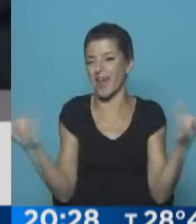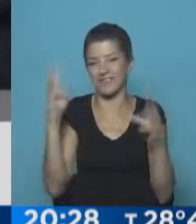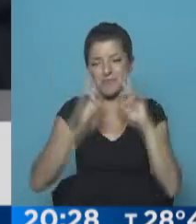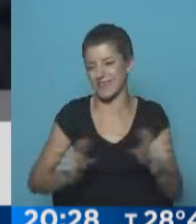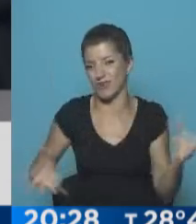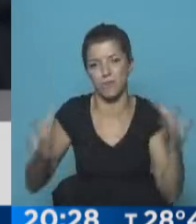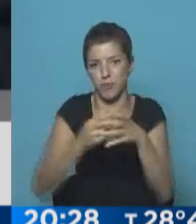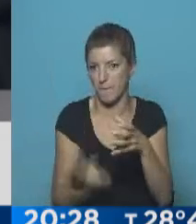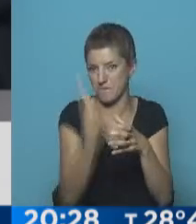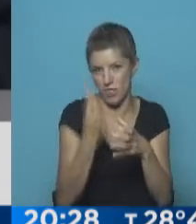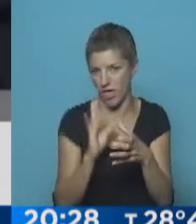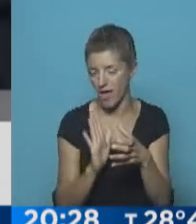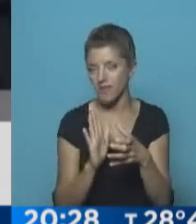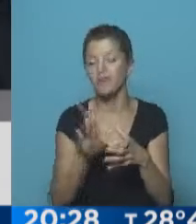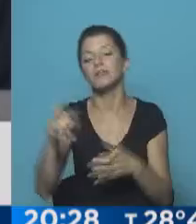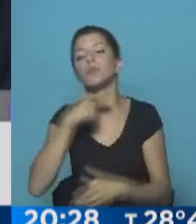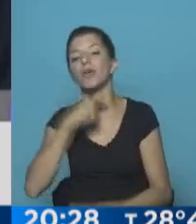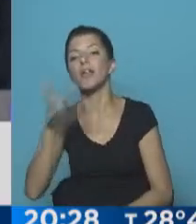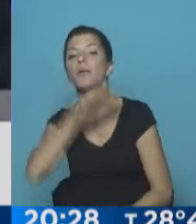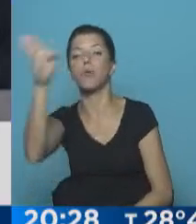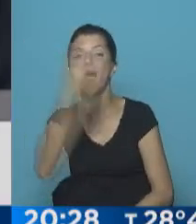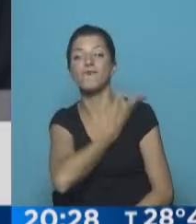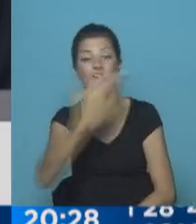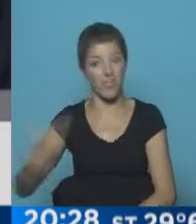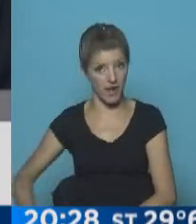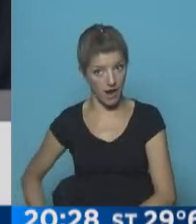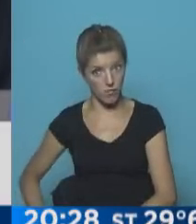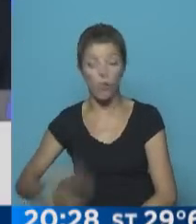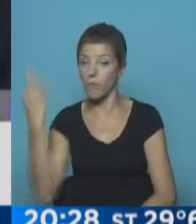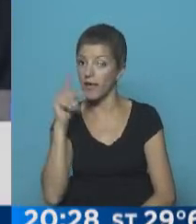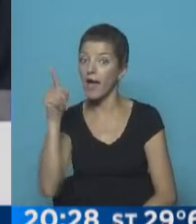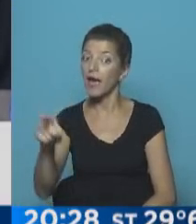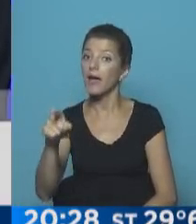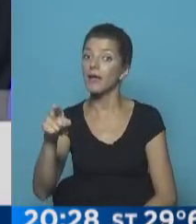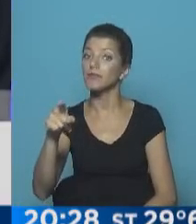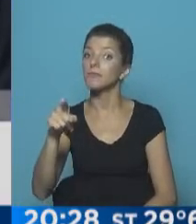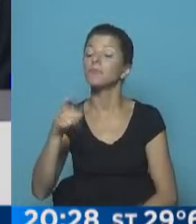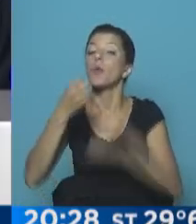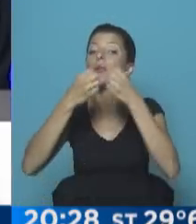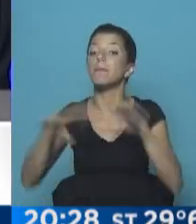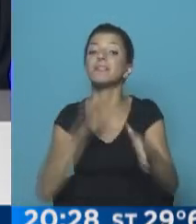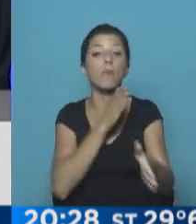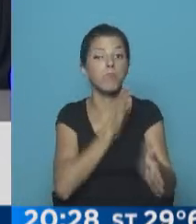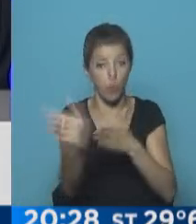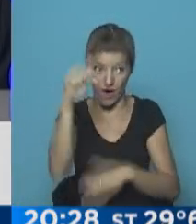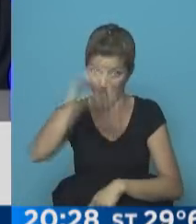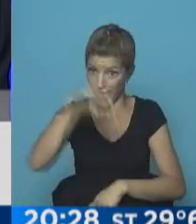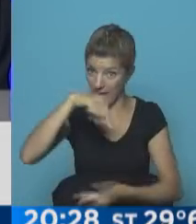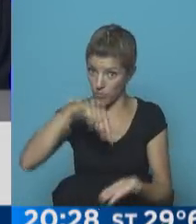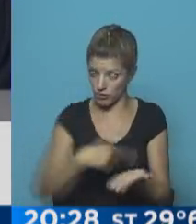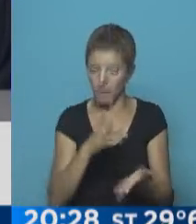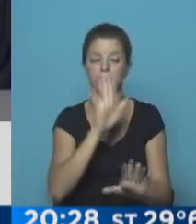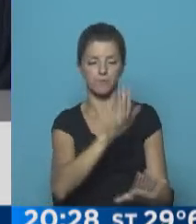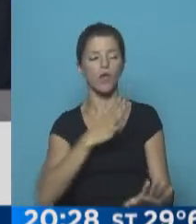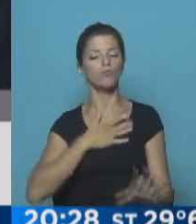esto pase a fuero federal, cuando en verdad la causa es matriz bonaerense porque empieza con la fuga. De todas maneras, te aclaro, Silvia,